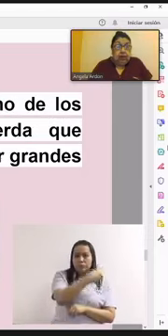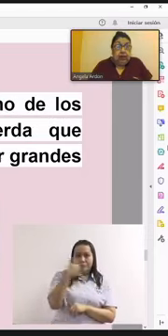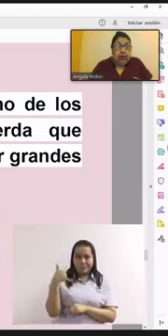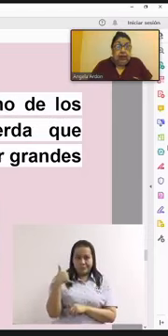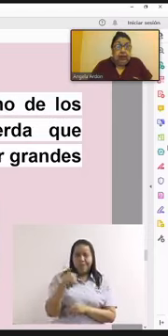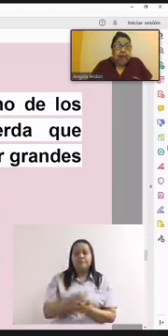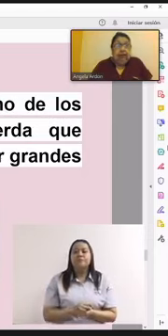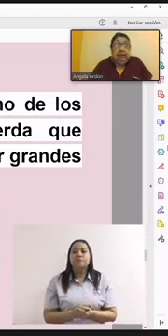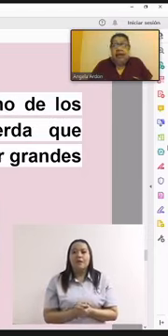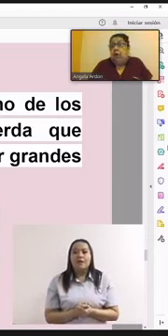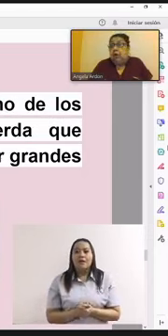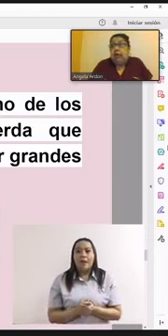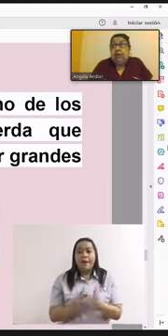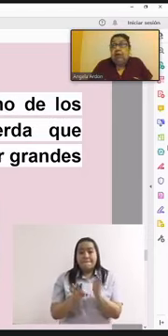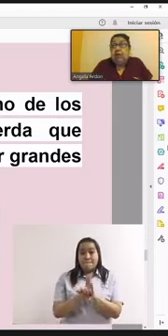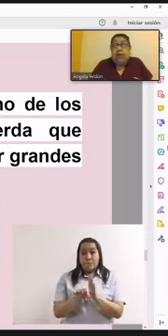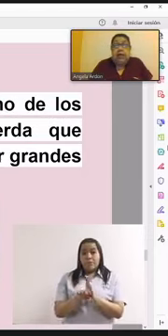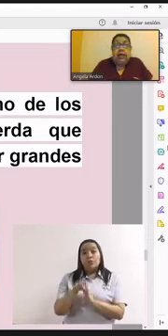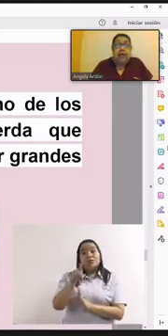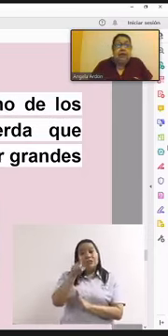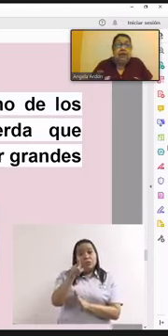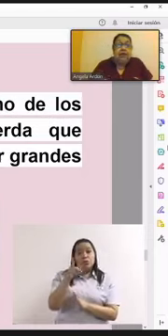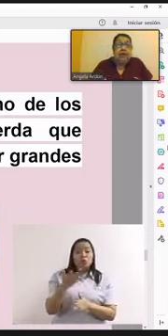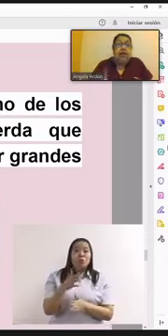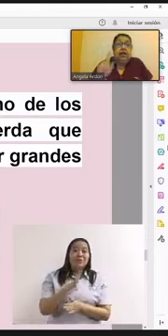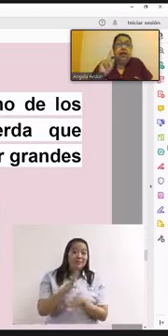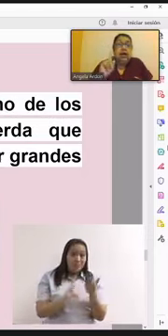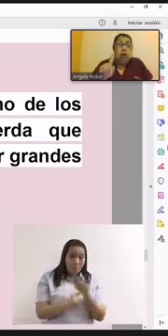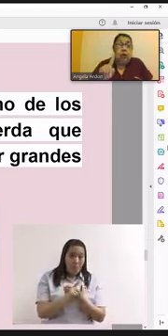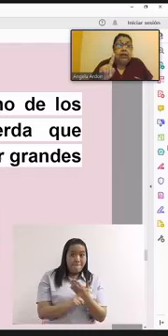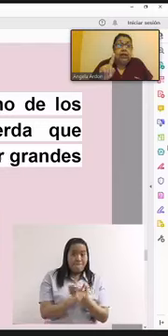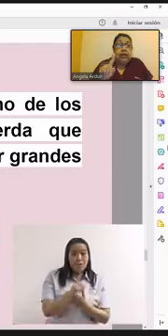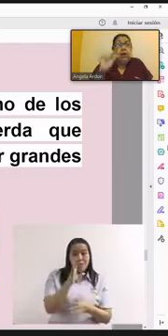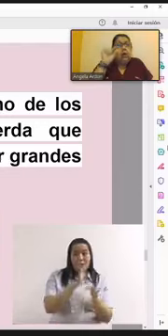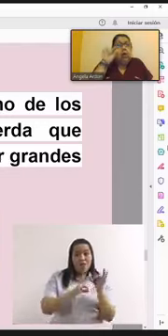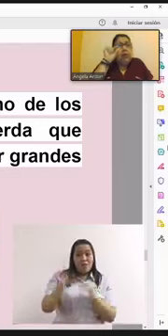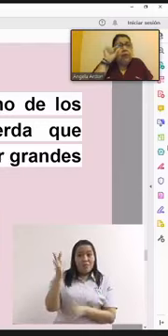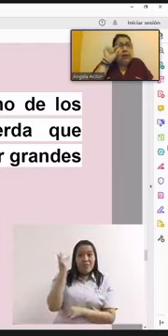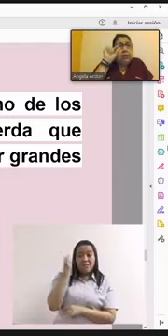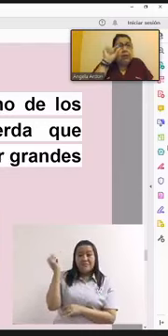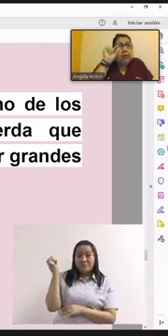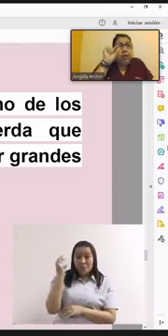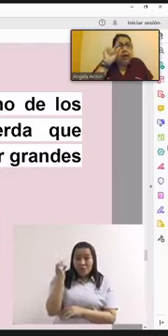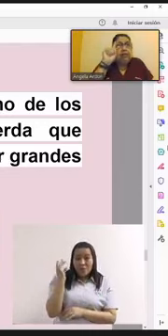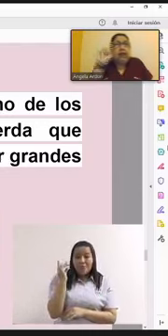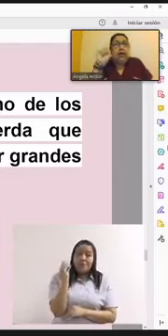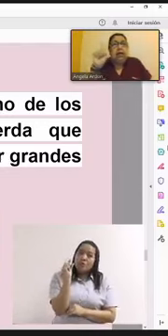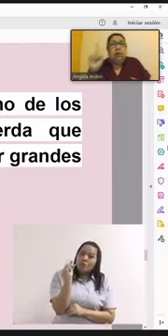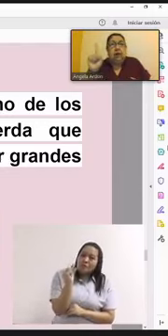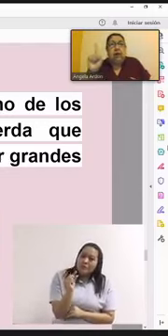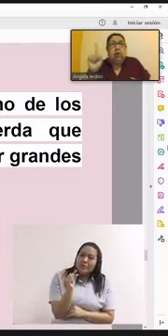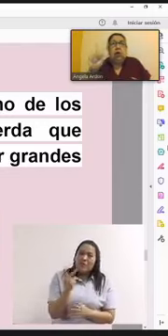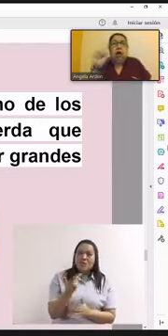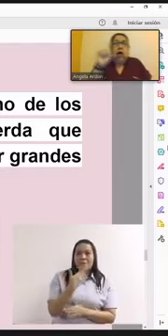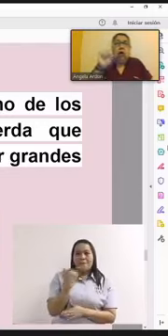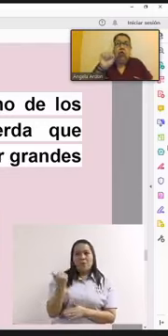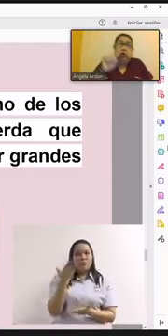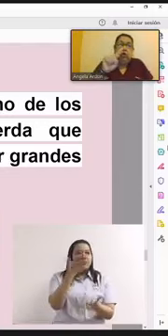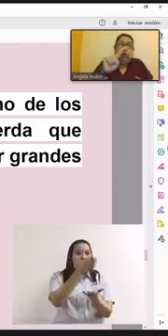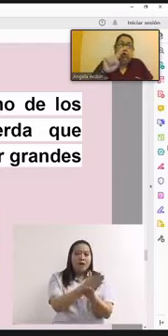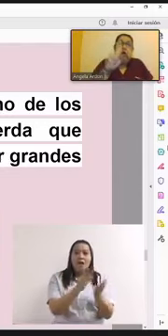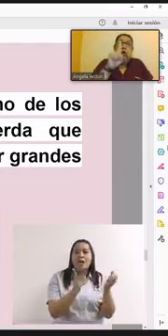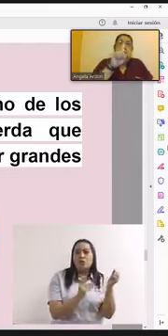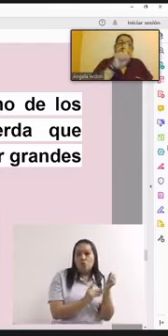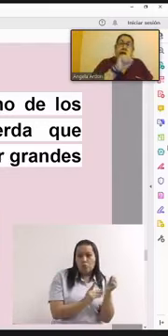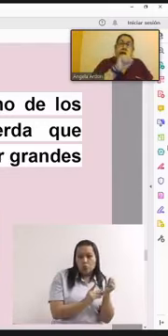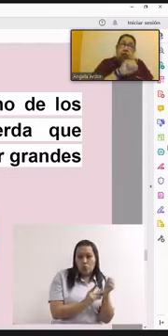Ok. Si tienes molestia, como te dije, y persiste, recuerda, una pequeña molestia, ir al médico, a un centro de